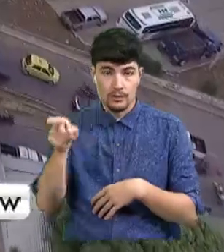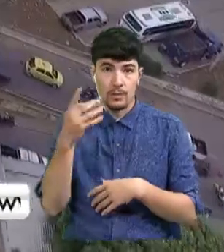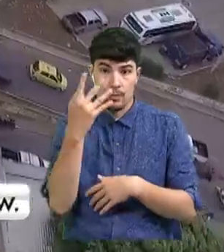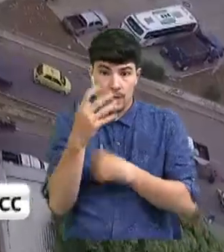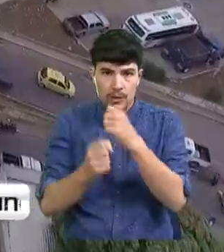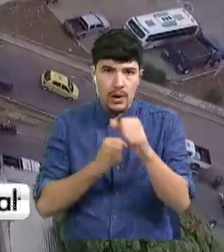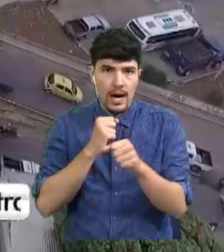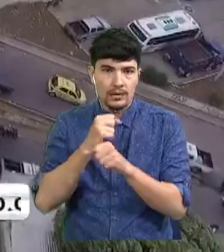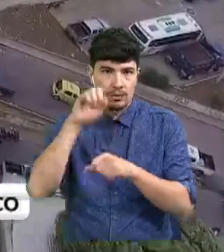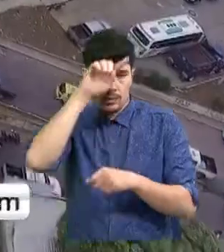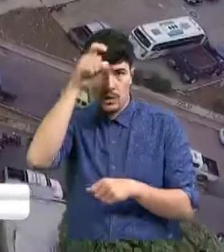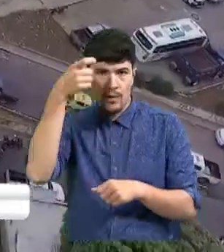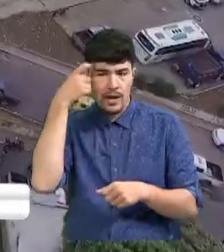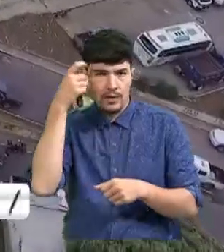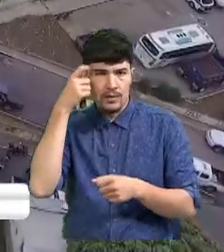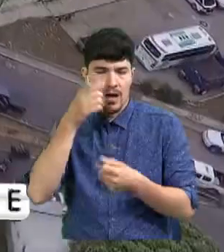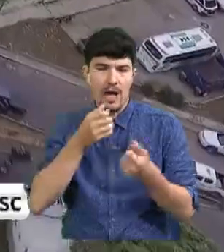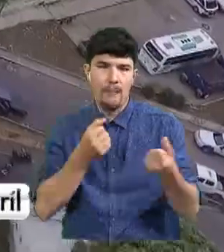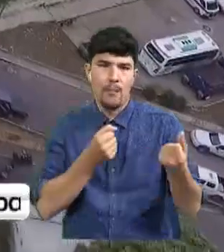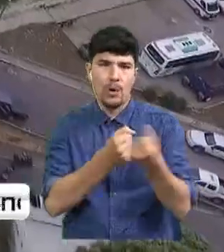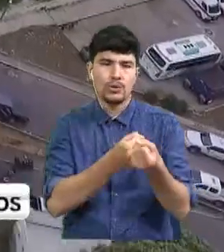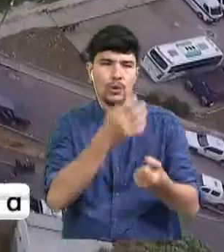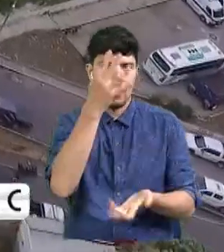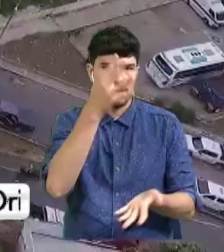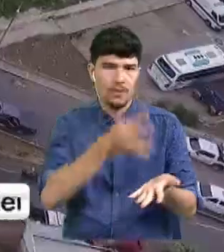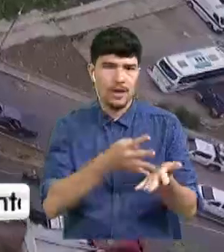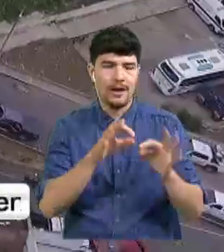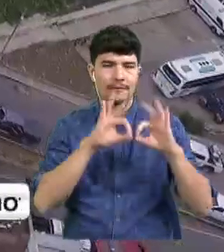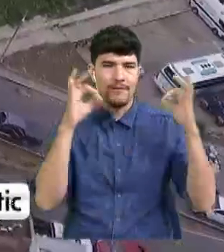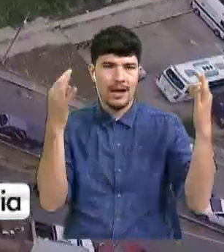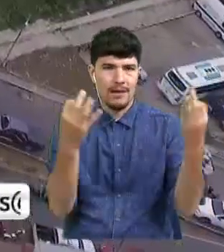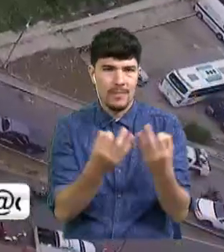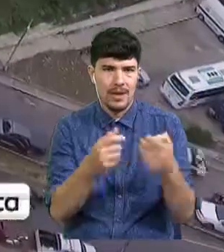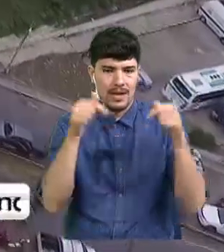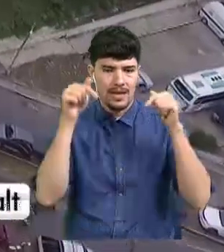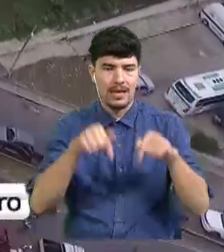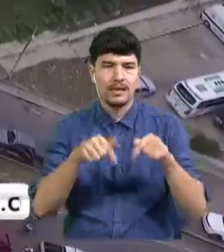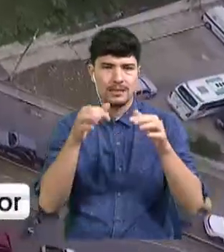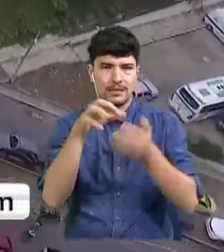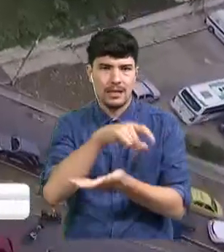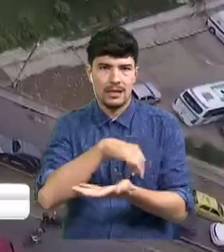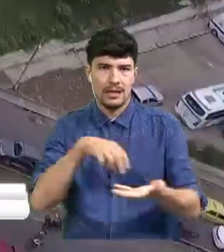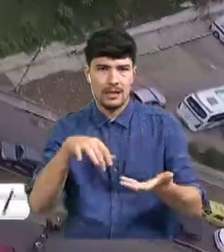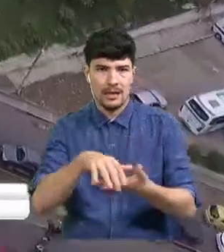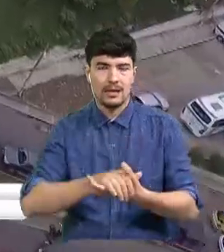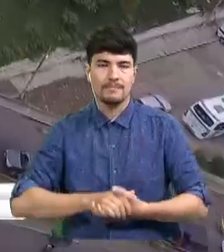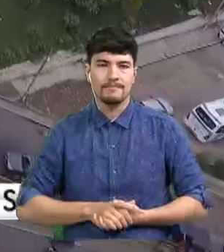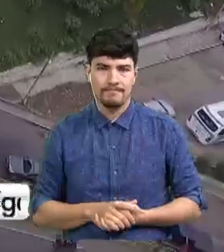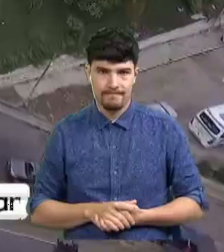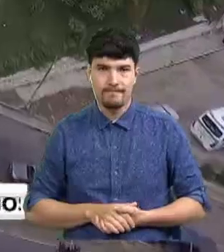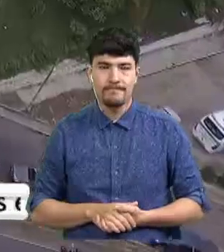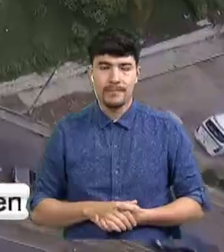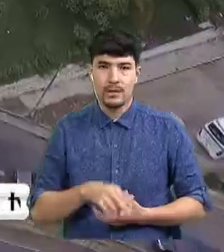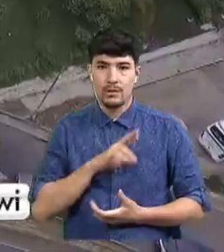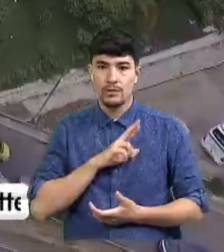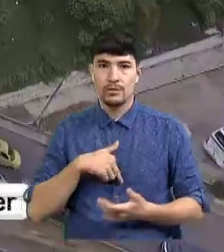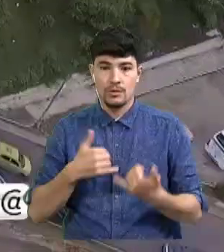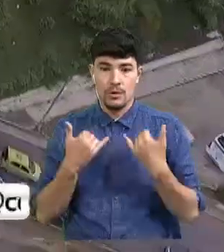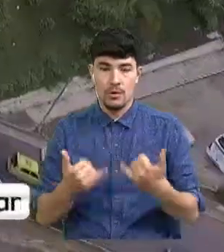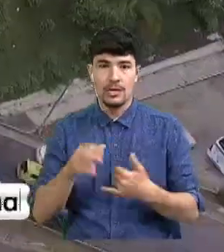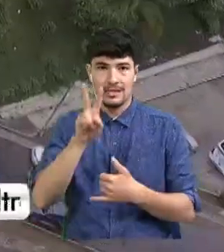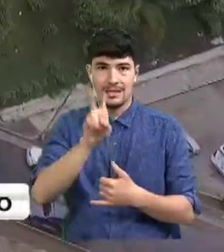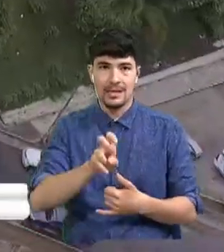llegar a 4.000 FAMI y microempresarios de Santander, de un total de 74.000 que somos hoy los santandereanos